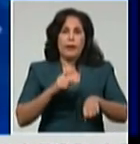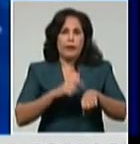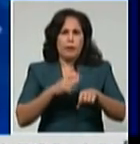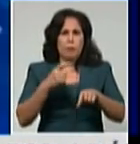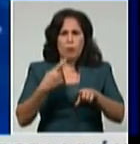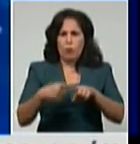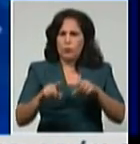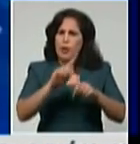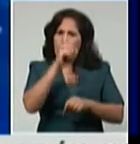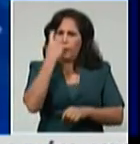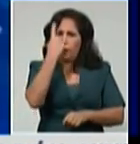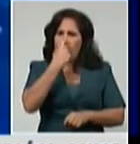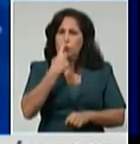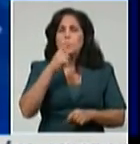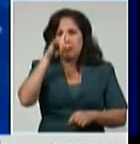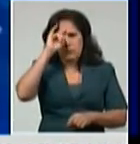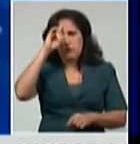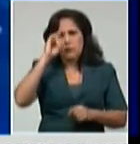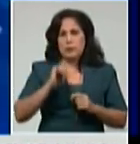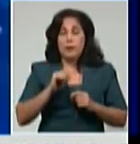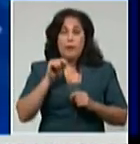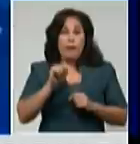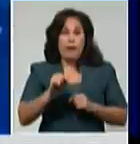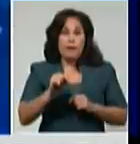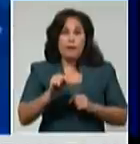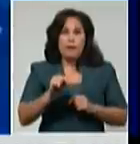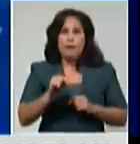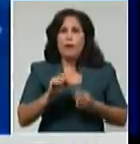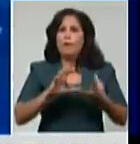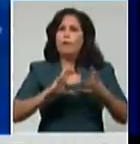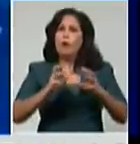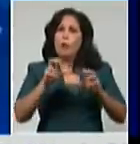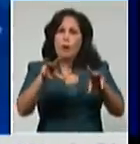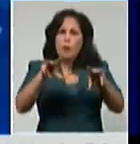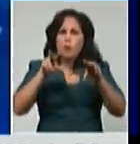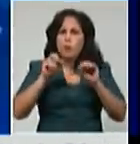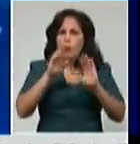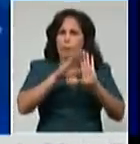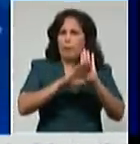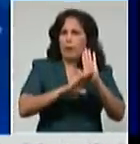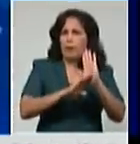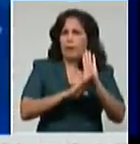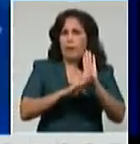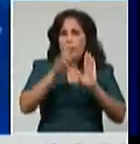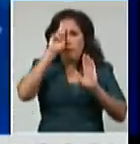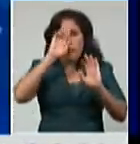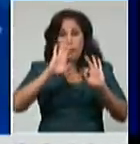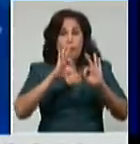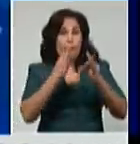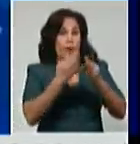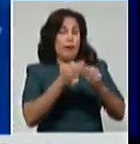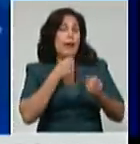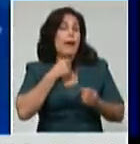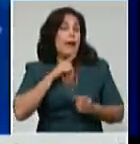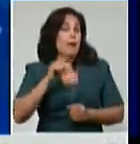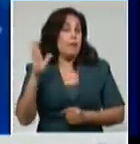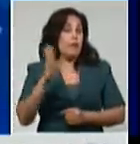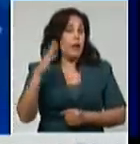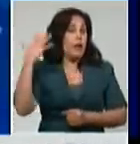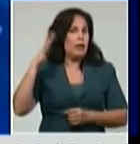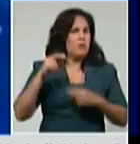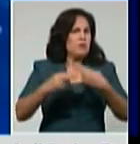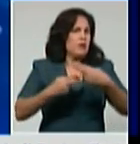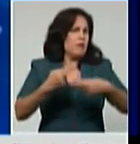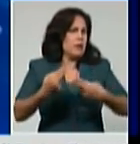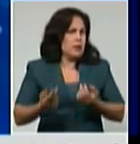doctor? Claro. Bueno, esta se refiere a los protocolos nuevos en los consultorios para personas que llegan del exterior. ¿Cuáles son